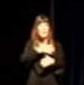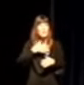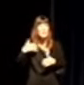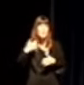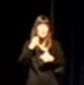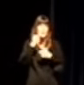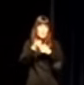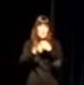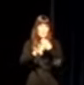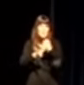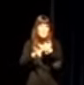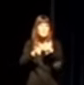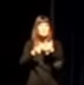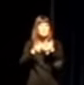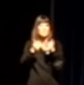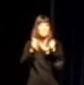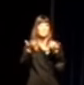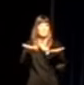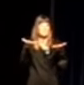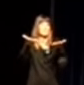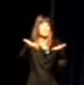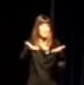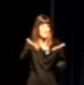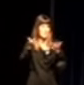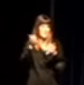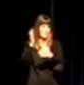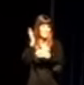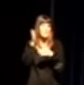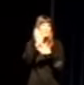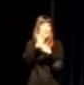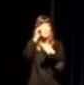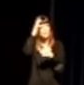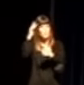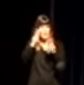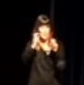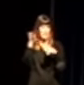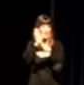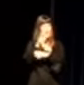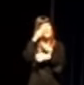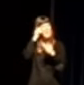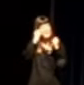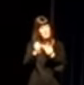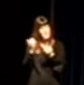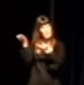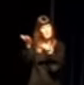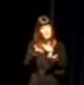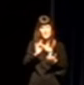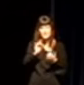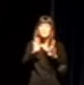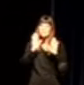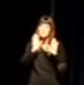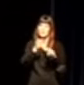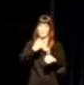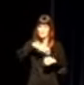hitzaz eskatzeaz gain nahi izan dugu egiten duguna konpartitzea, gure praktika onak, gure proiektuen